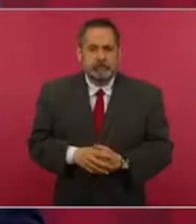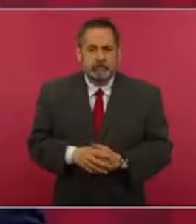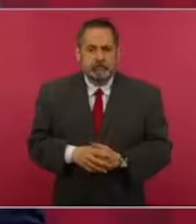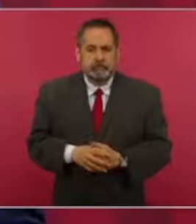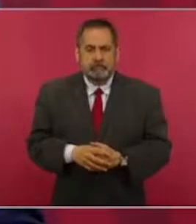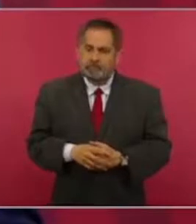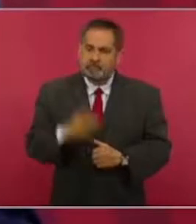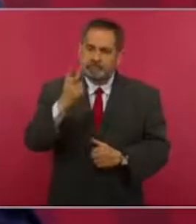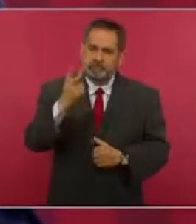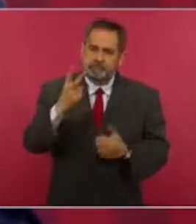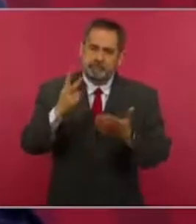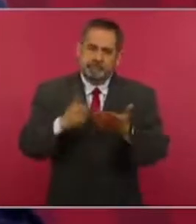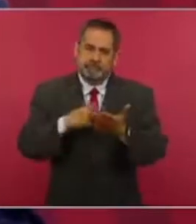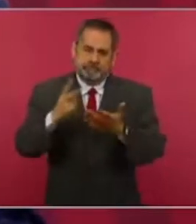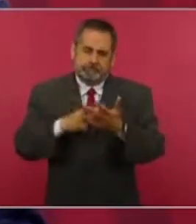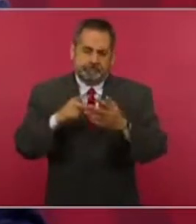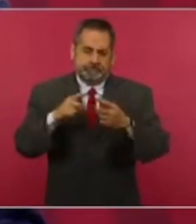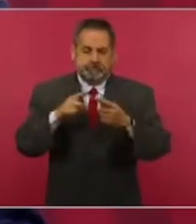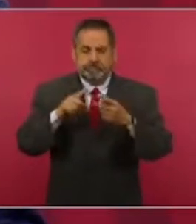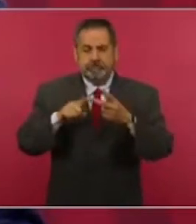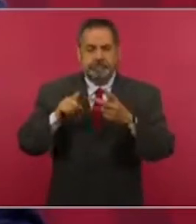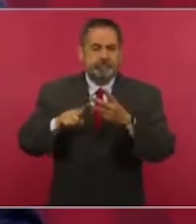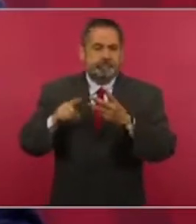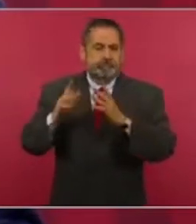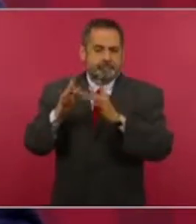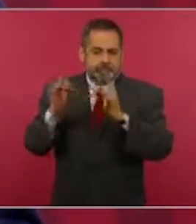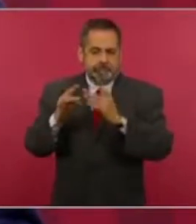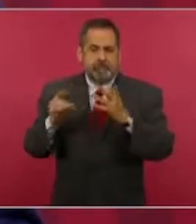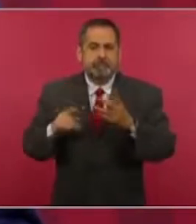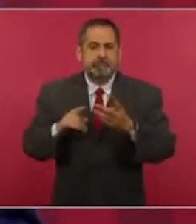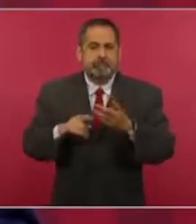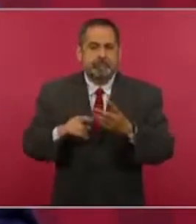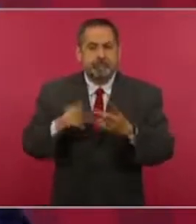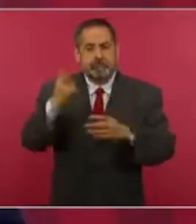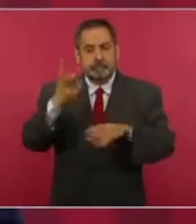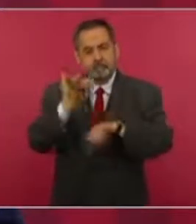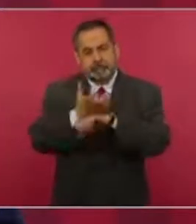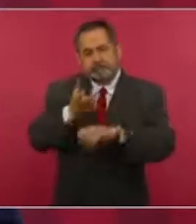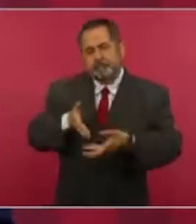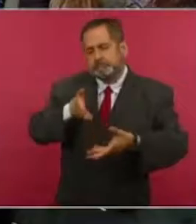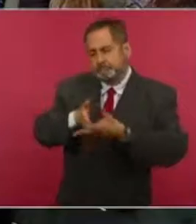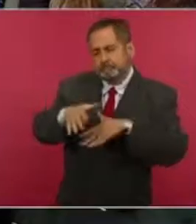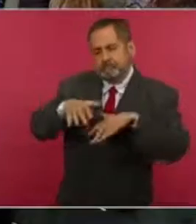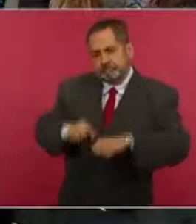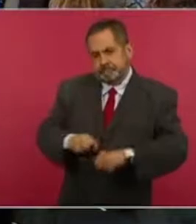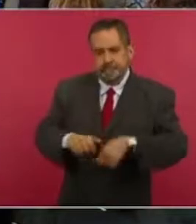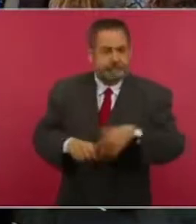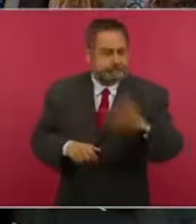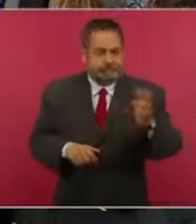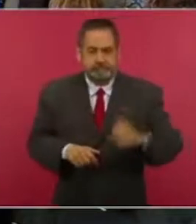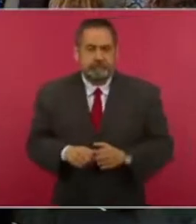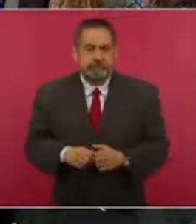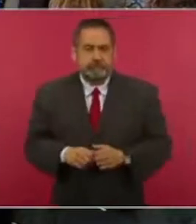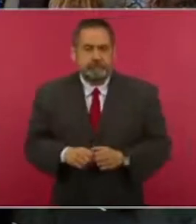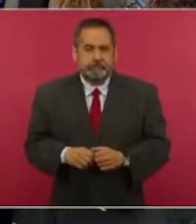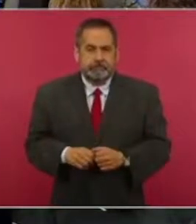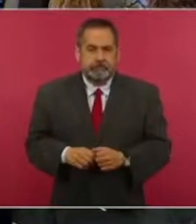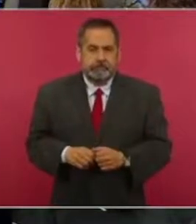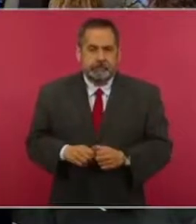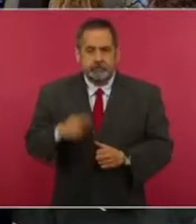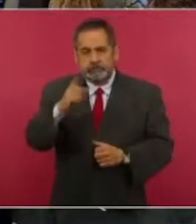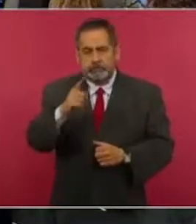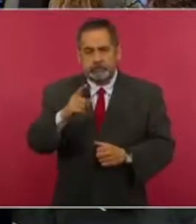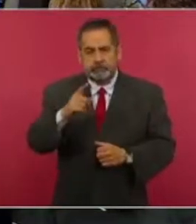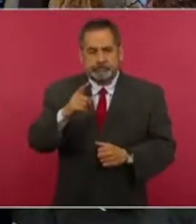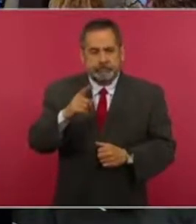Dos invasiones francesas y dos estadounidenses, y una pues que fue un